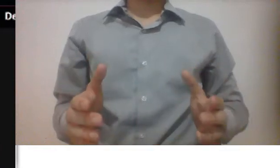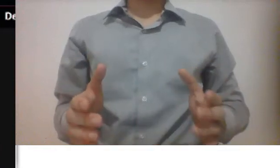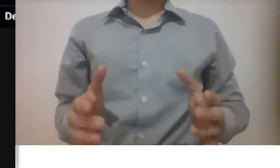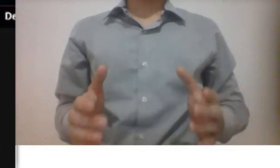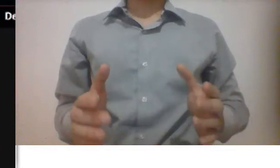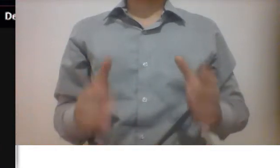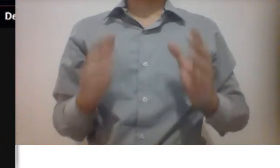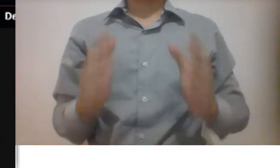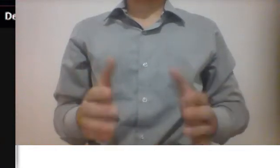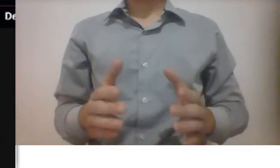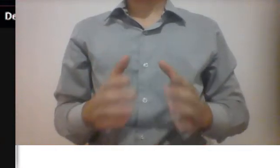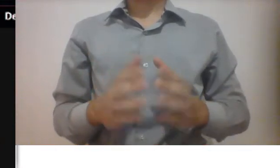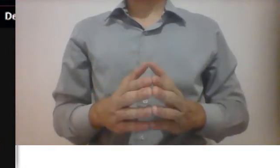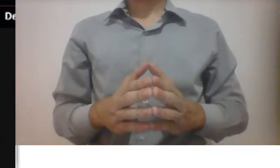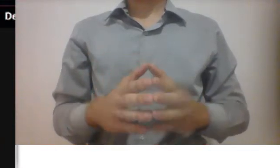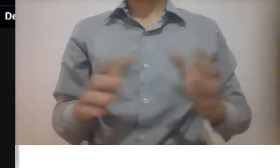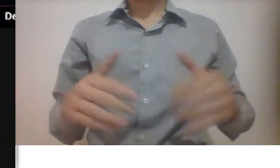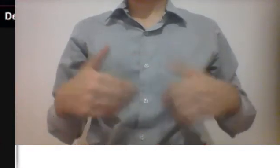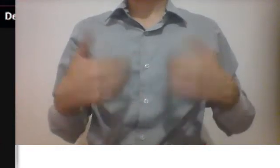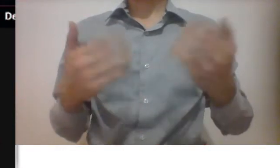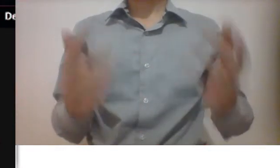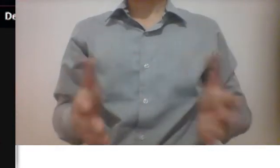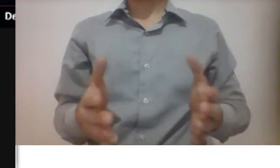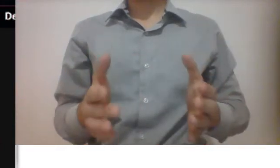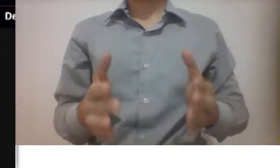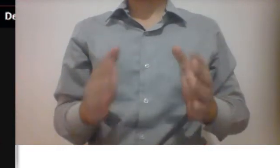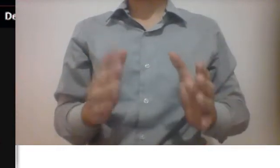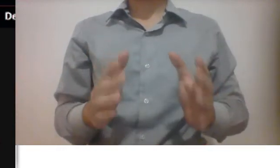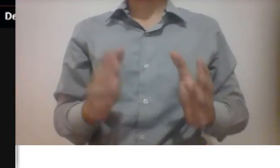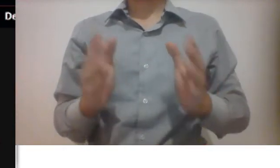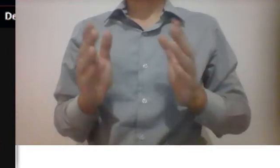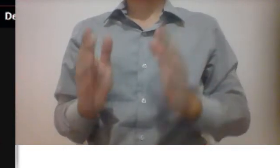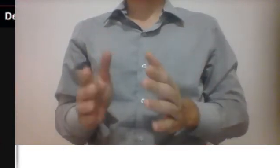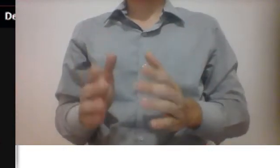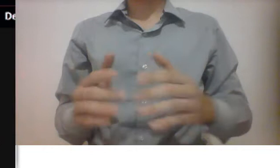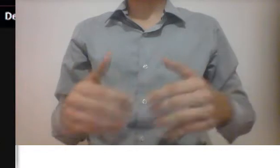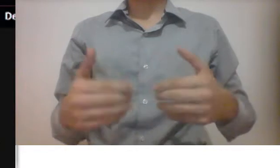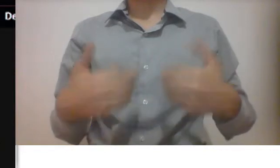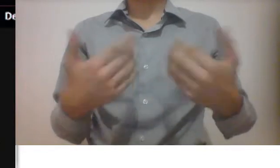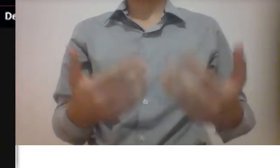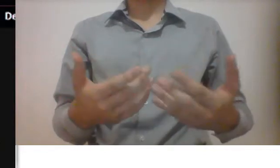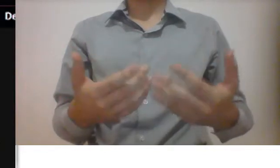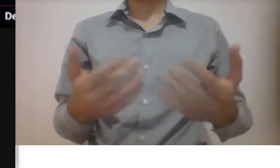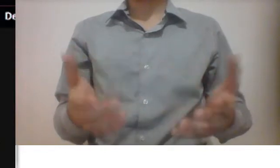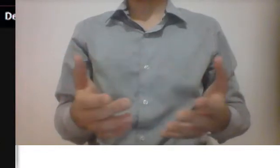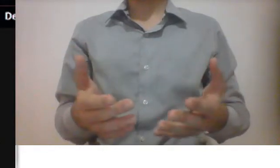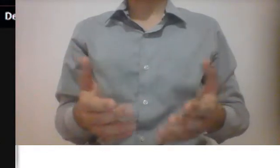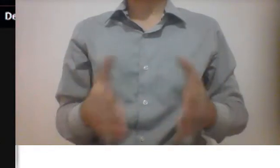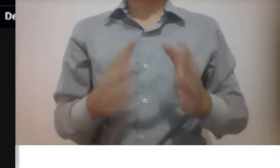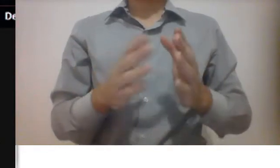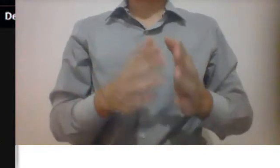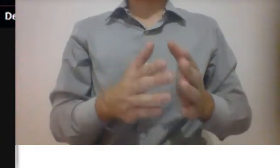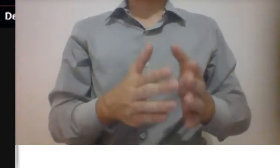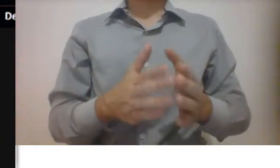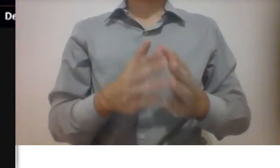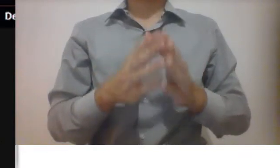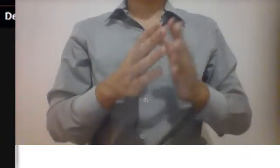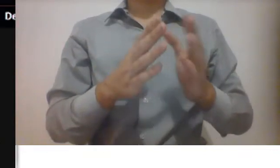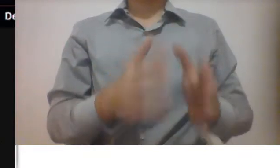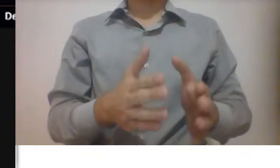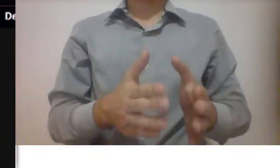La Secretaría de Hacienda y Crédito Público acaba de revelar que uno de los altos funcionarios que se desempeñó en el SAT durante el gobierno de Peña Nieto, que iba del